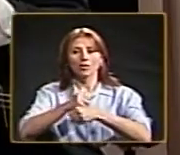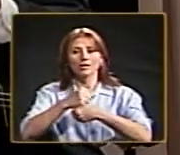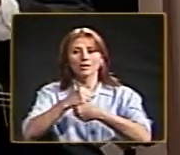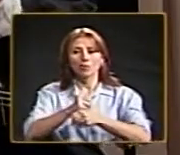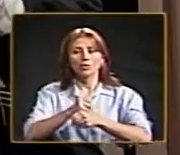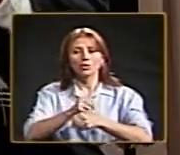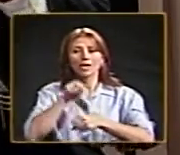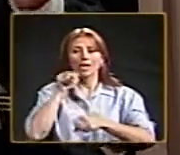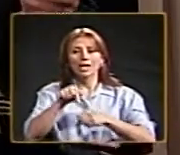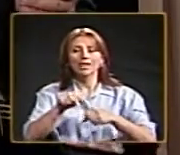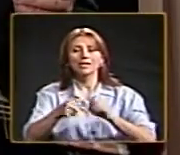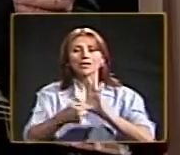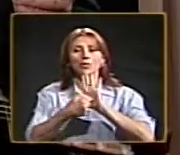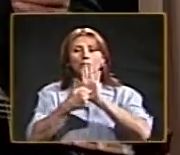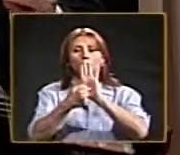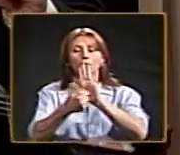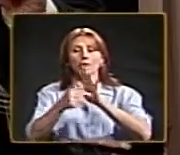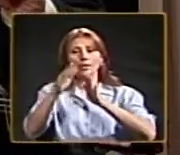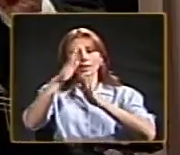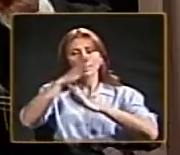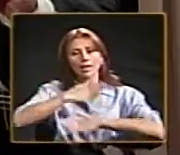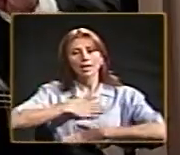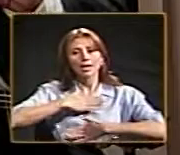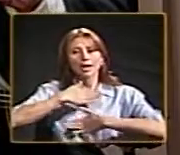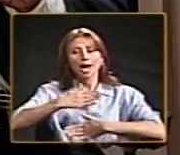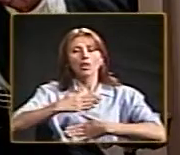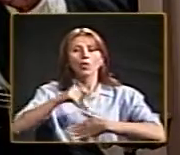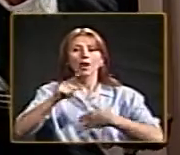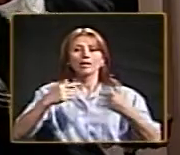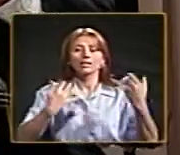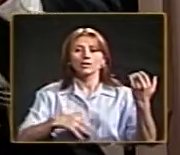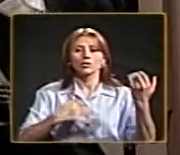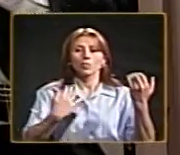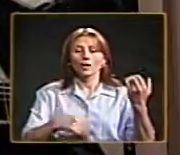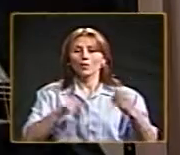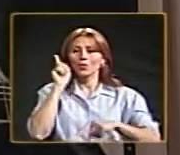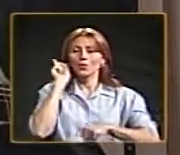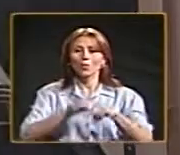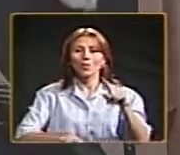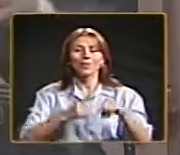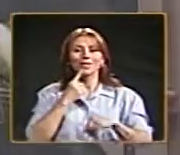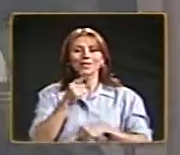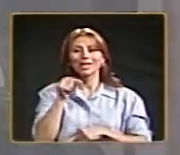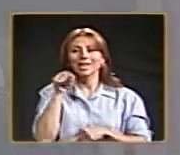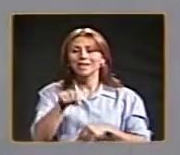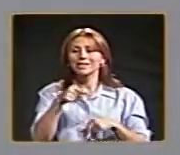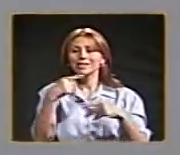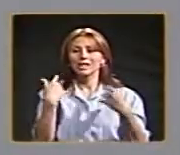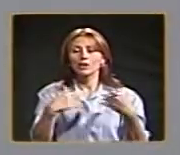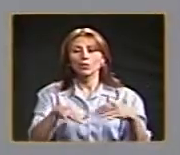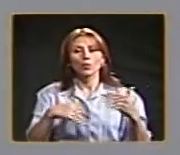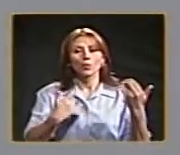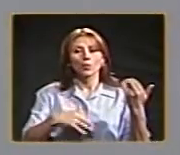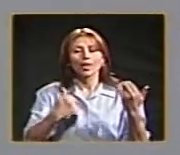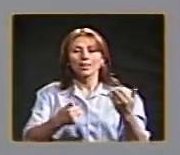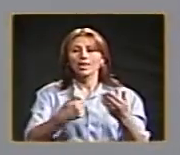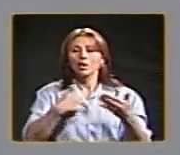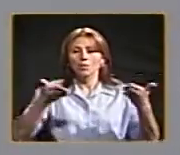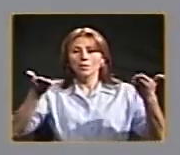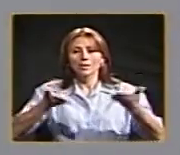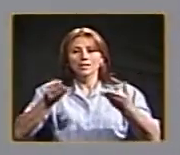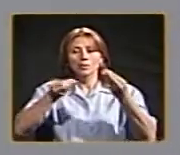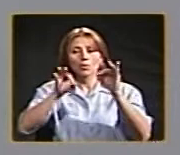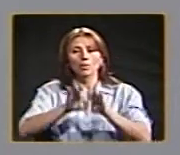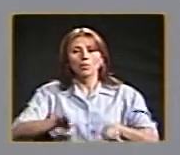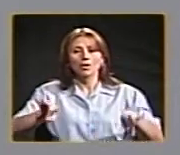que es un concierto dedicado a este instrumento. No podemos negar hoy que es este instrumento la presencia, una gran, claro, importante, ¿verdad? En toda la música